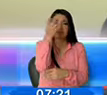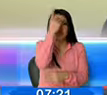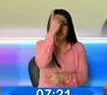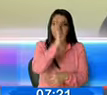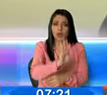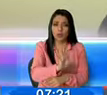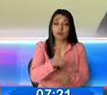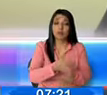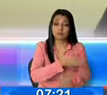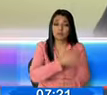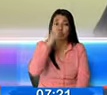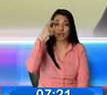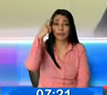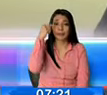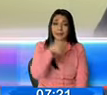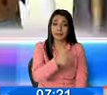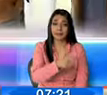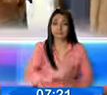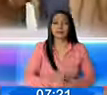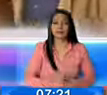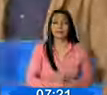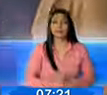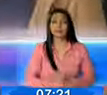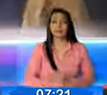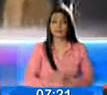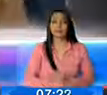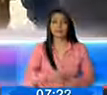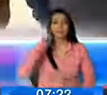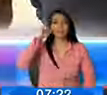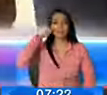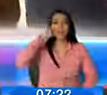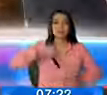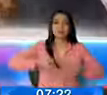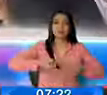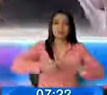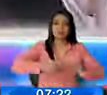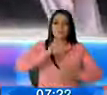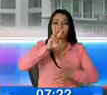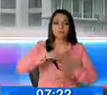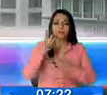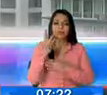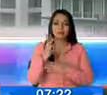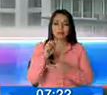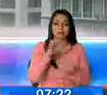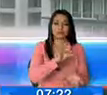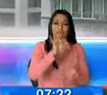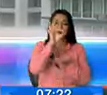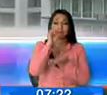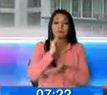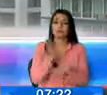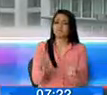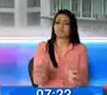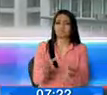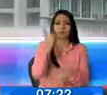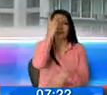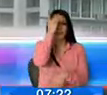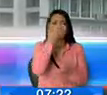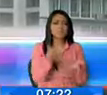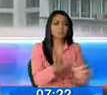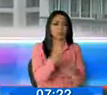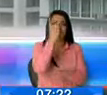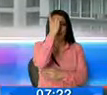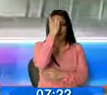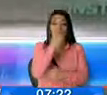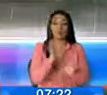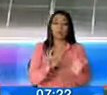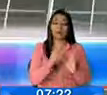que tenía el Estado con el IES. Recordemos que en febrero de este mismo año, Espinosa no reconocía la deuda, pues explicaba que no existía